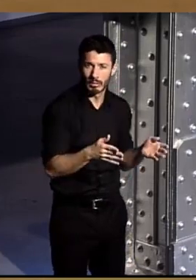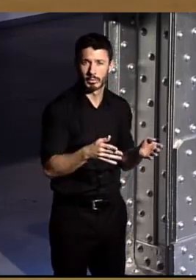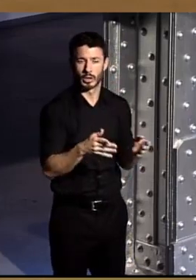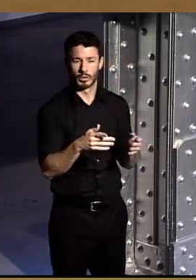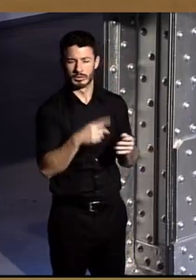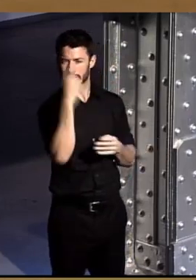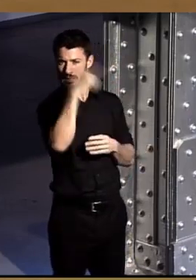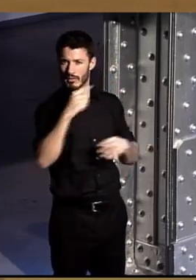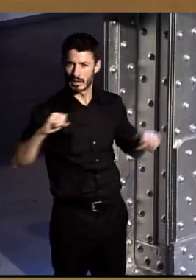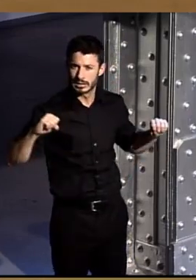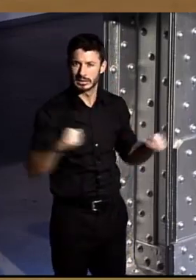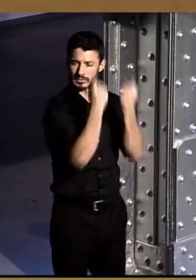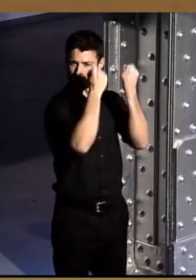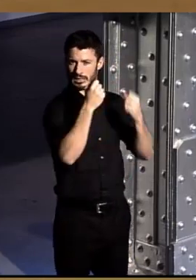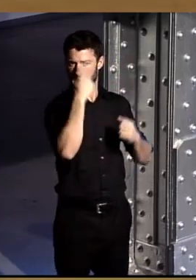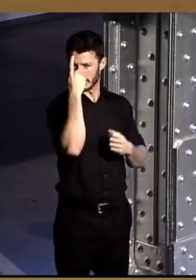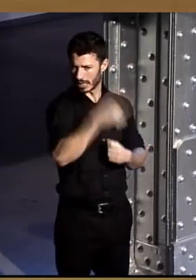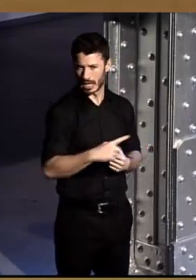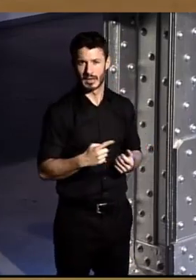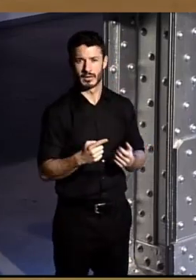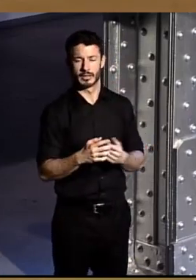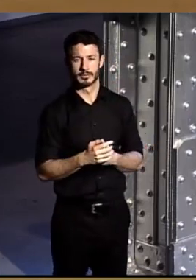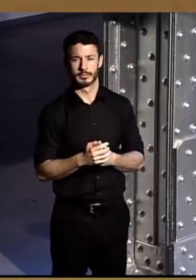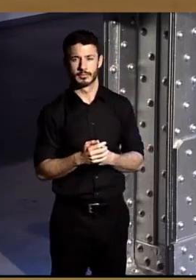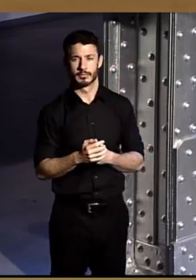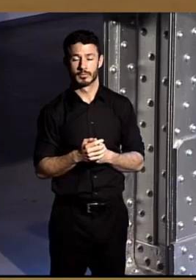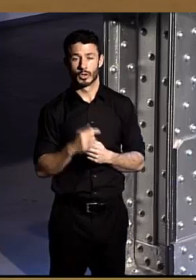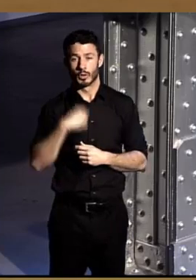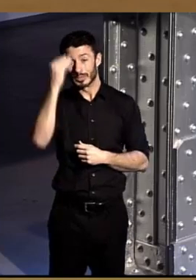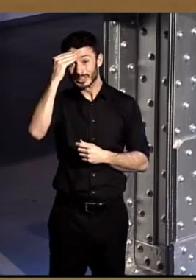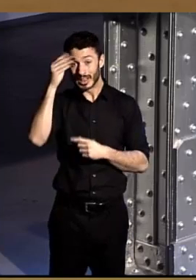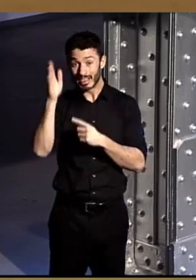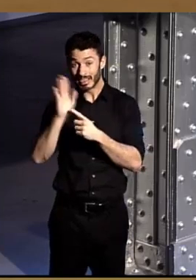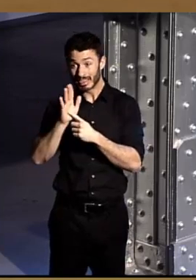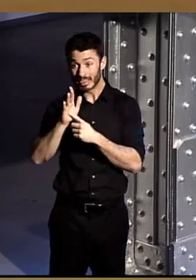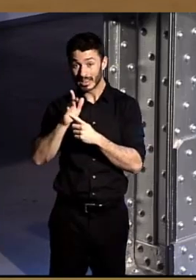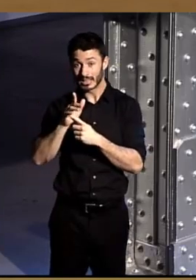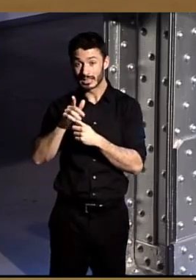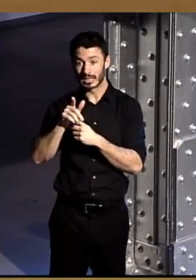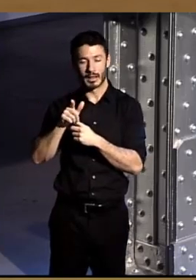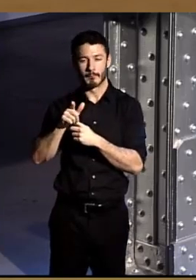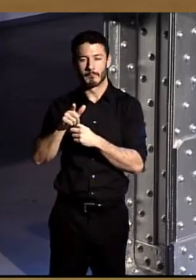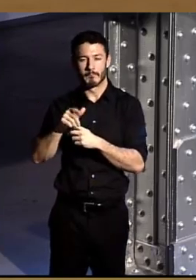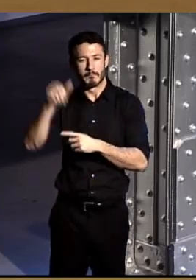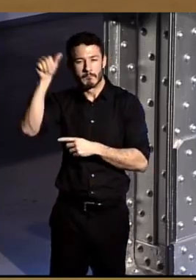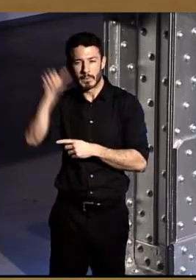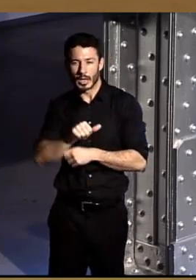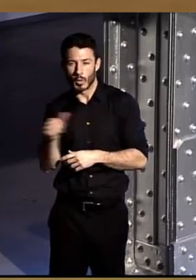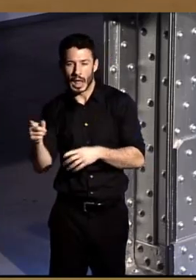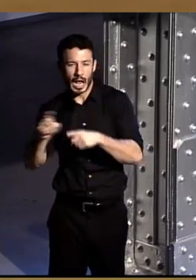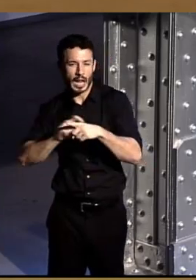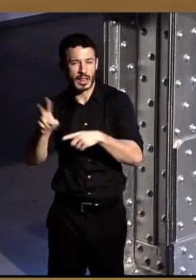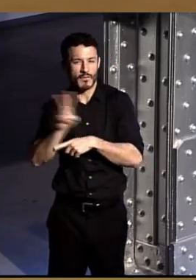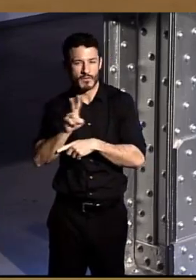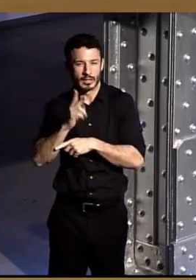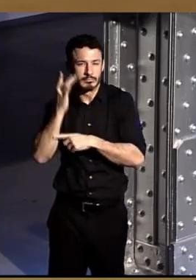van a salvarse, lo tienen. Y yo creo que en cine la gran película verniana es Titanic. Verne